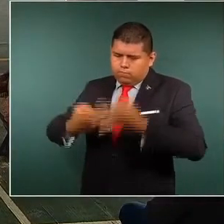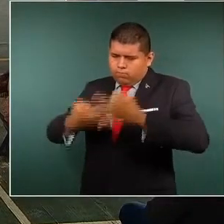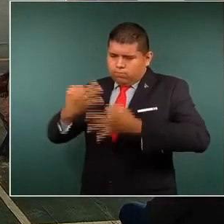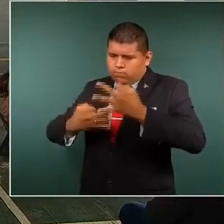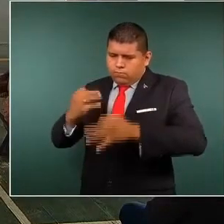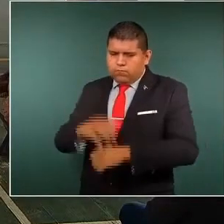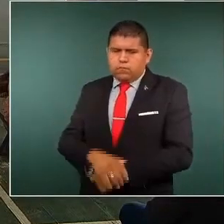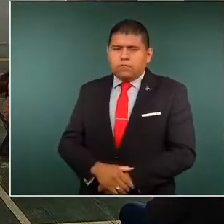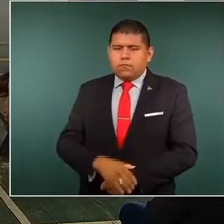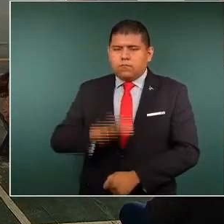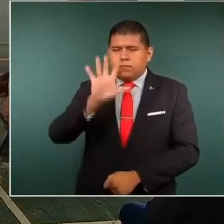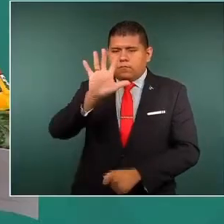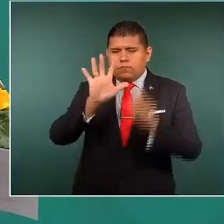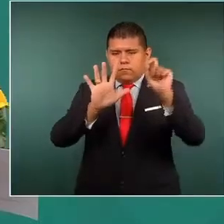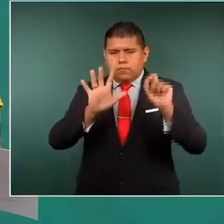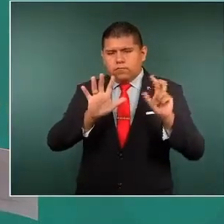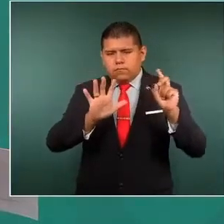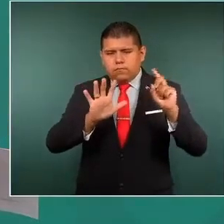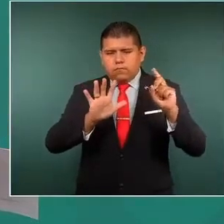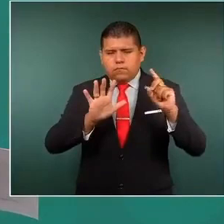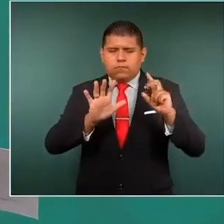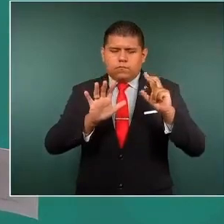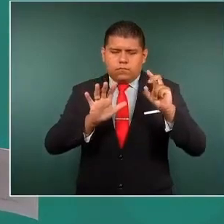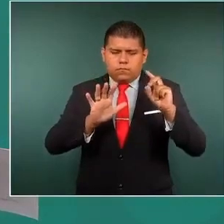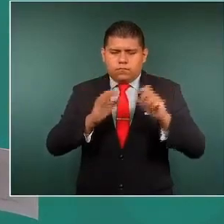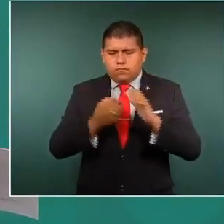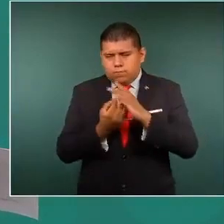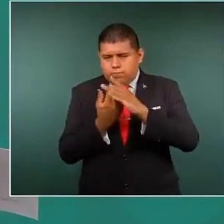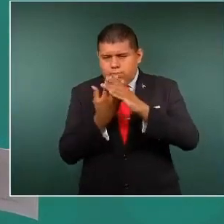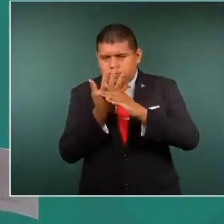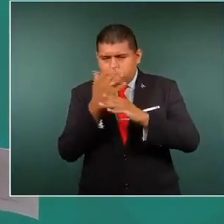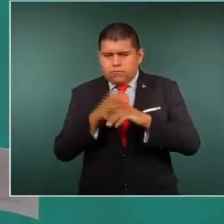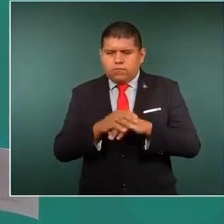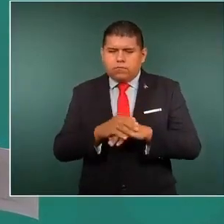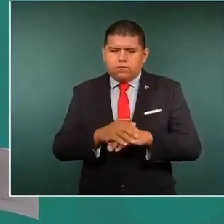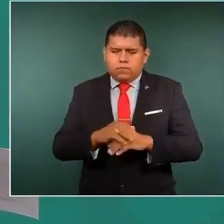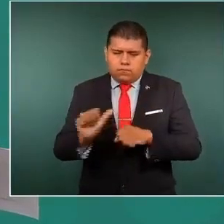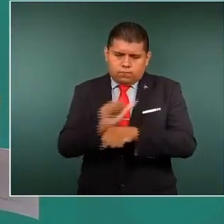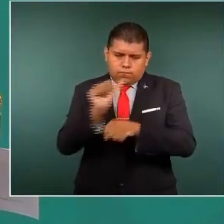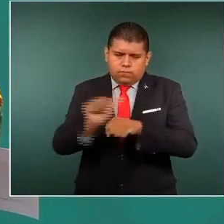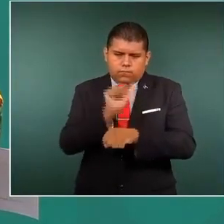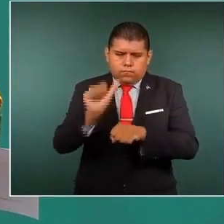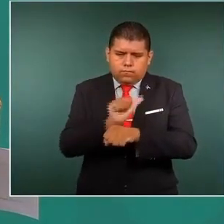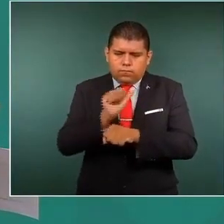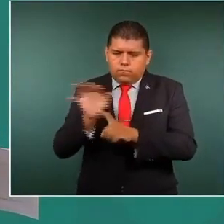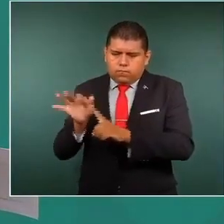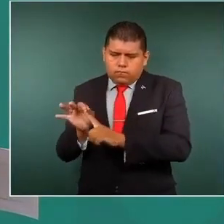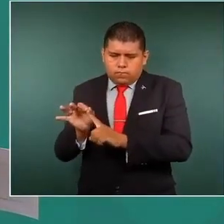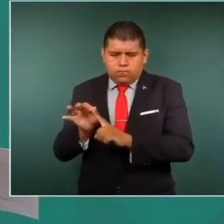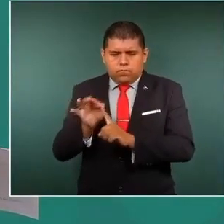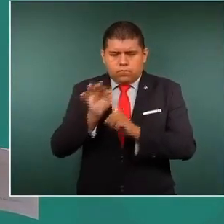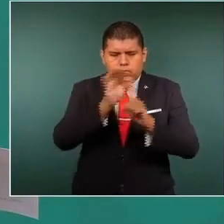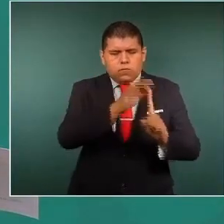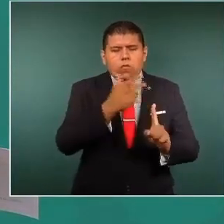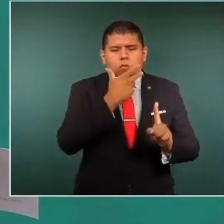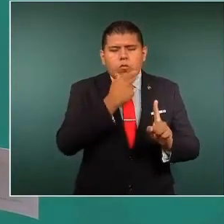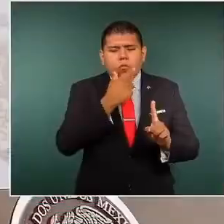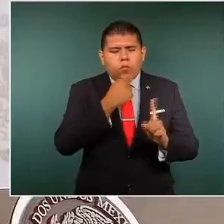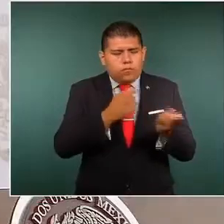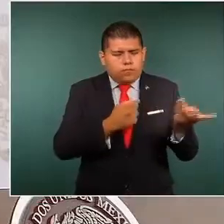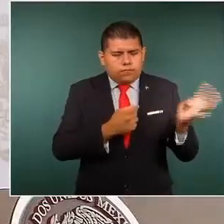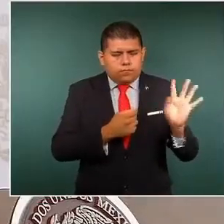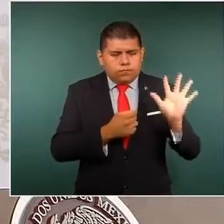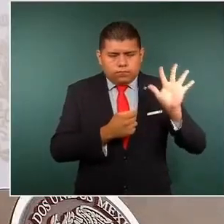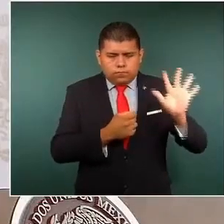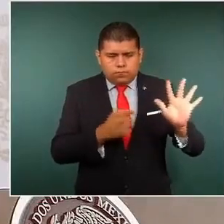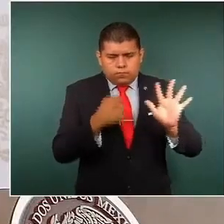A las 5:30 de la mañana se inicia el traslado por vía terrestre de los otros